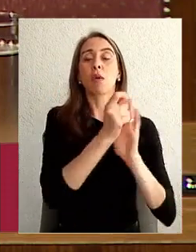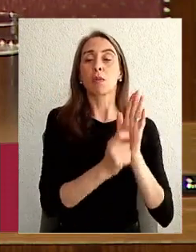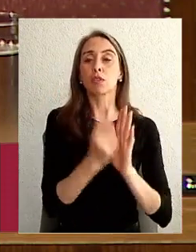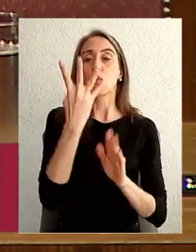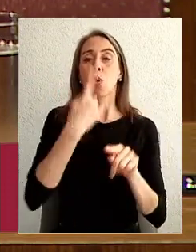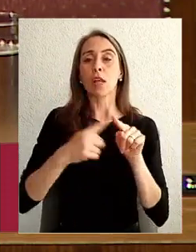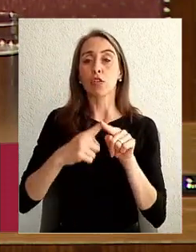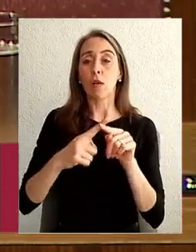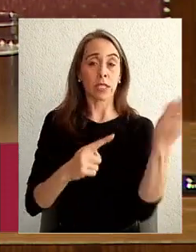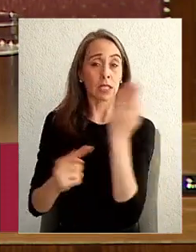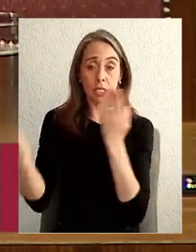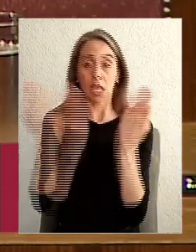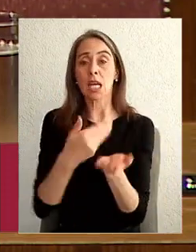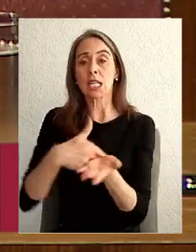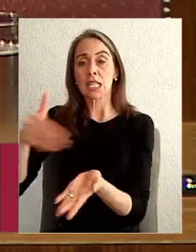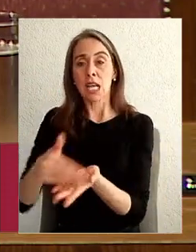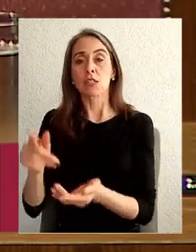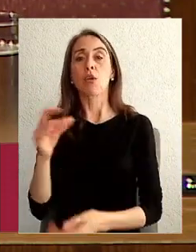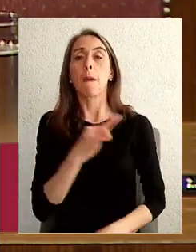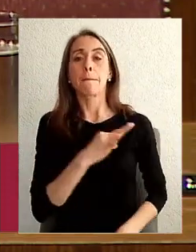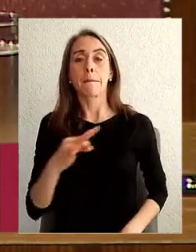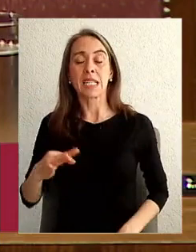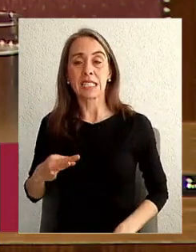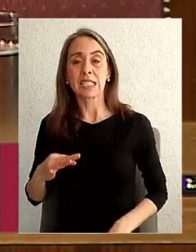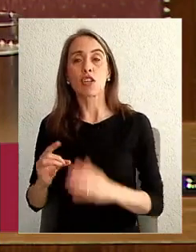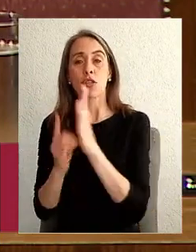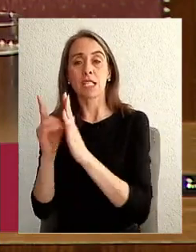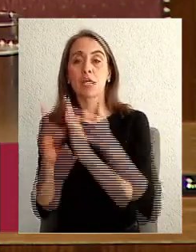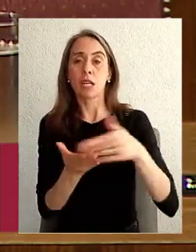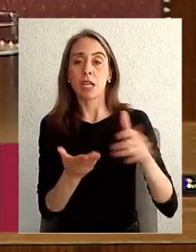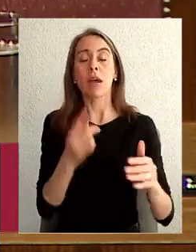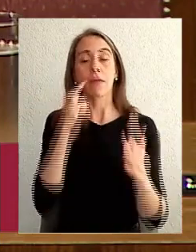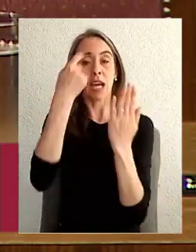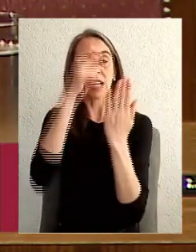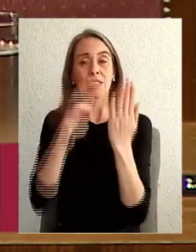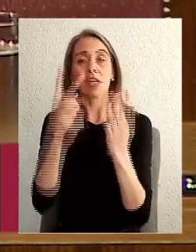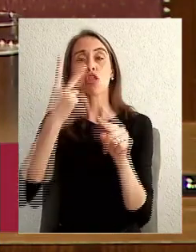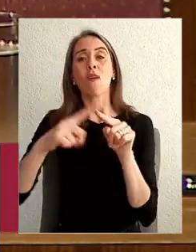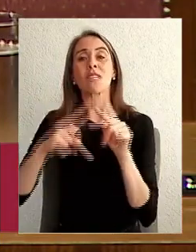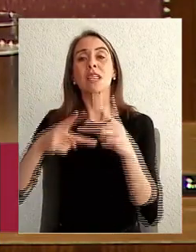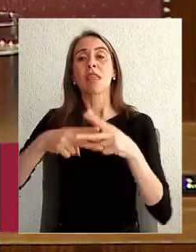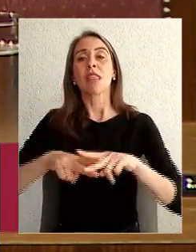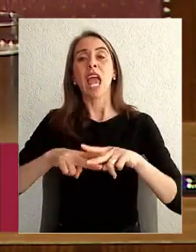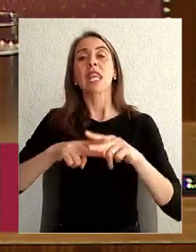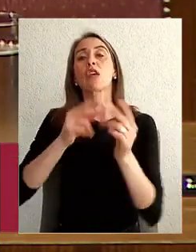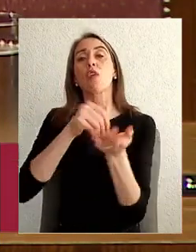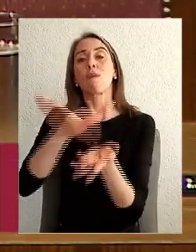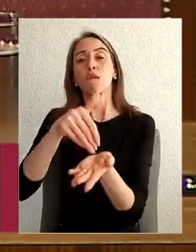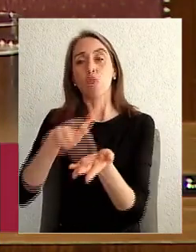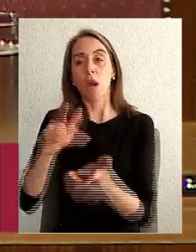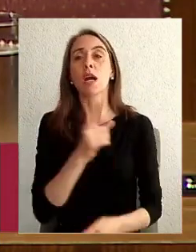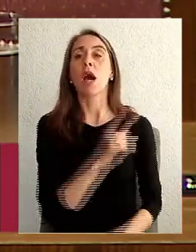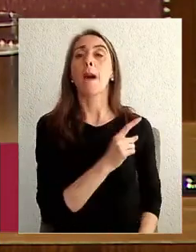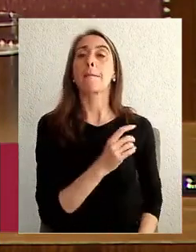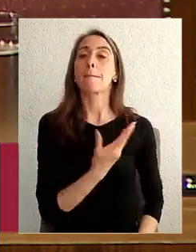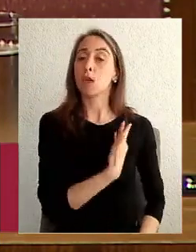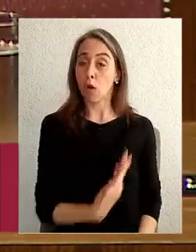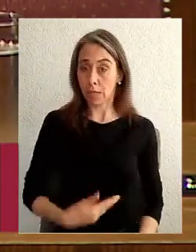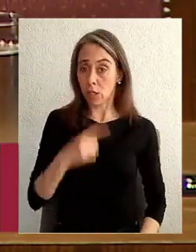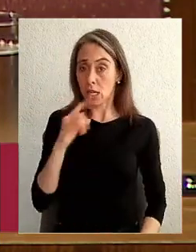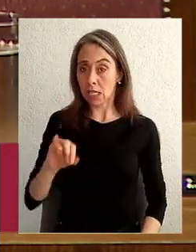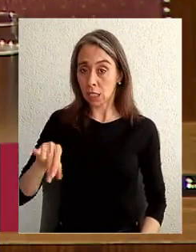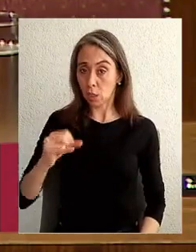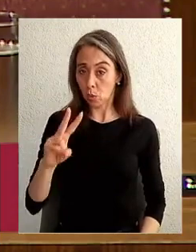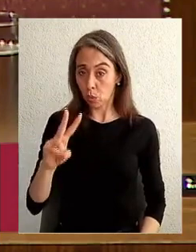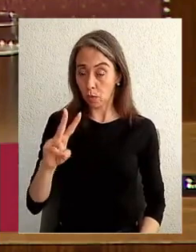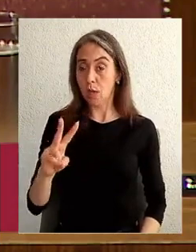y en 2 oportunidades en forma técnica. Pero el compromiso del Ejecutivo es que si es que el INJUB presenta un proyecto que cumple